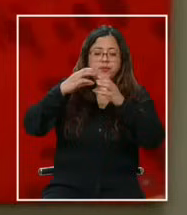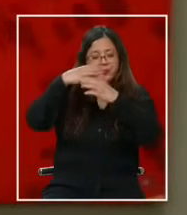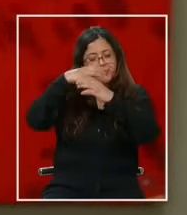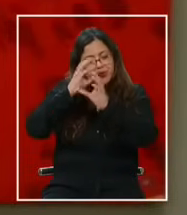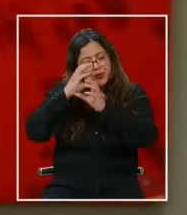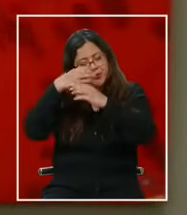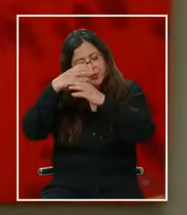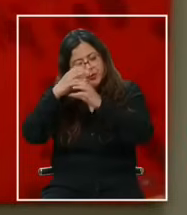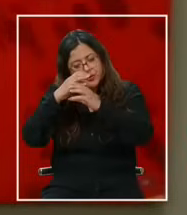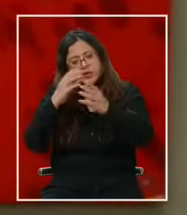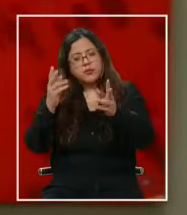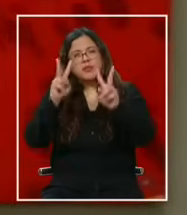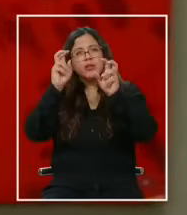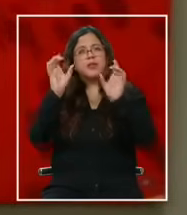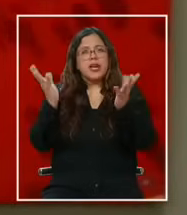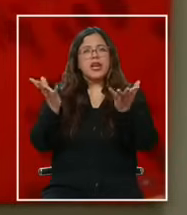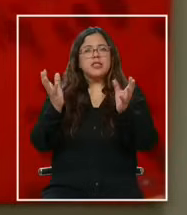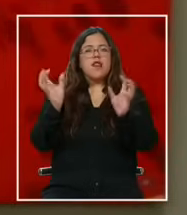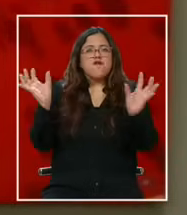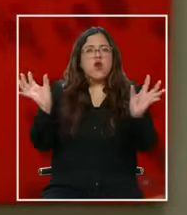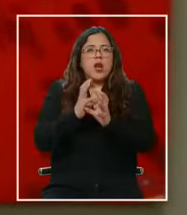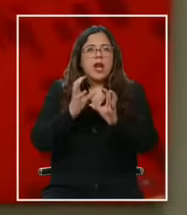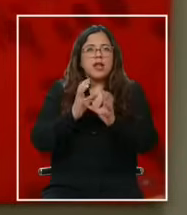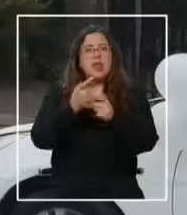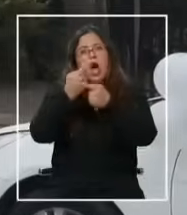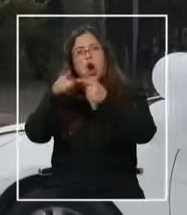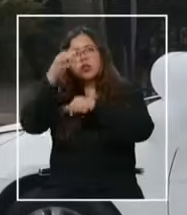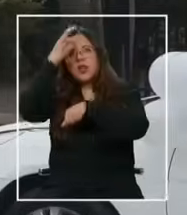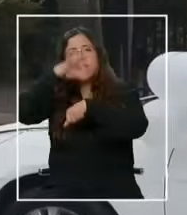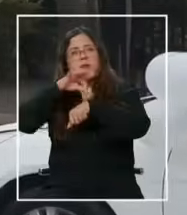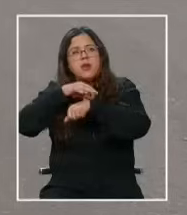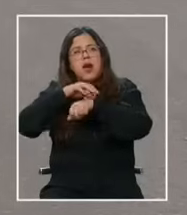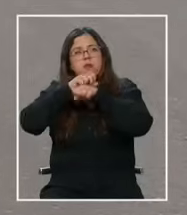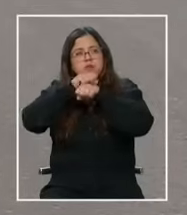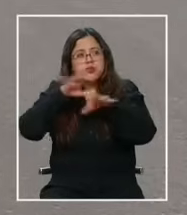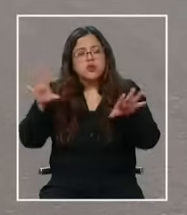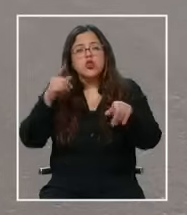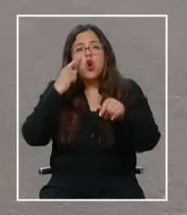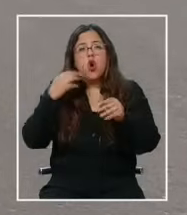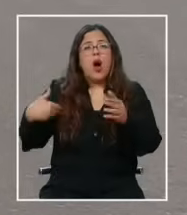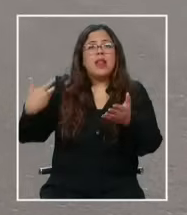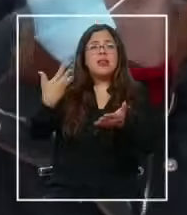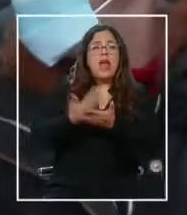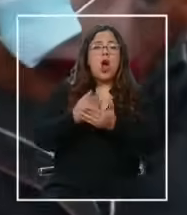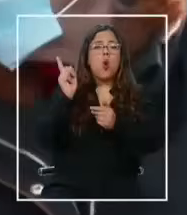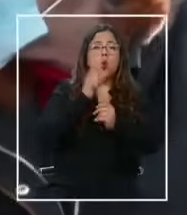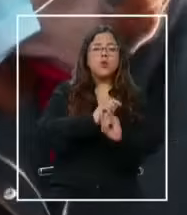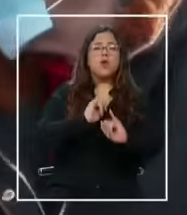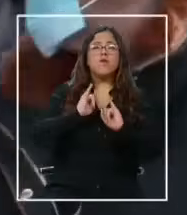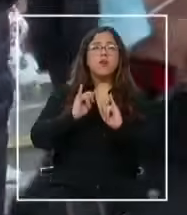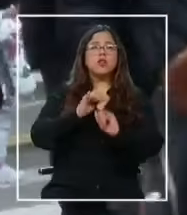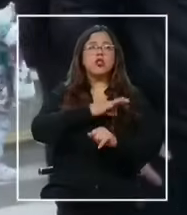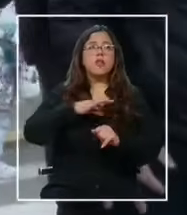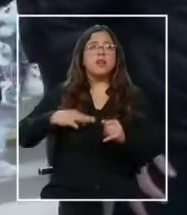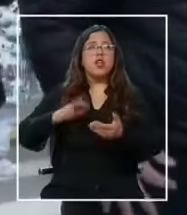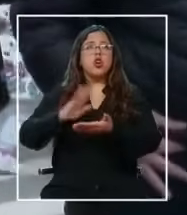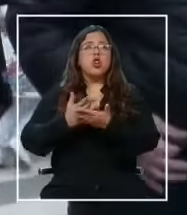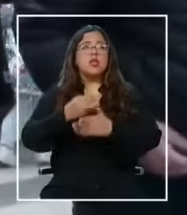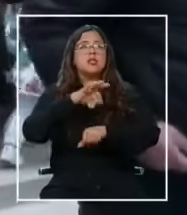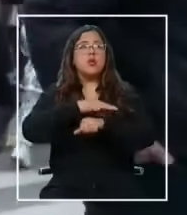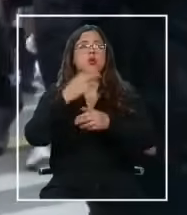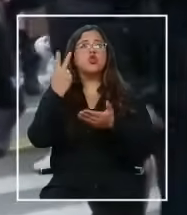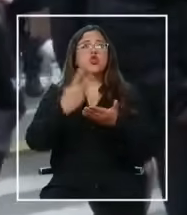el potencial agresivo de la bacteria que está circulando nuestro país hasta la fecha y según el último reporte del minsal se han